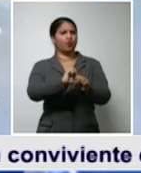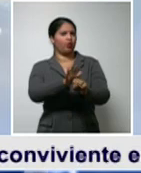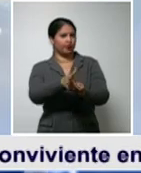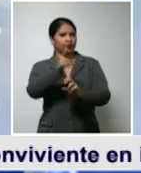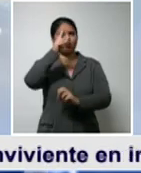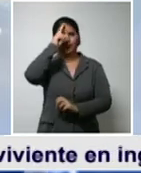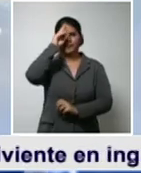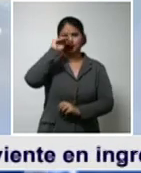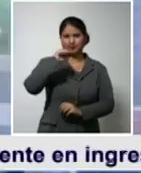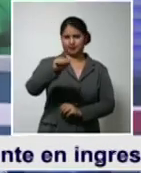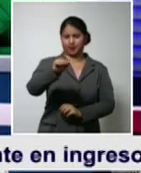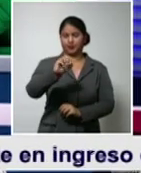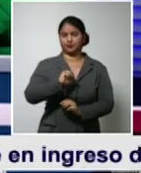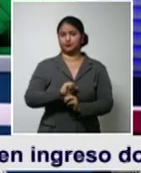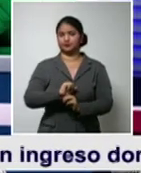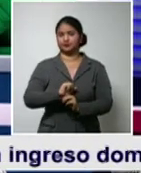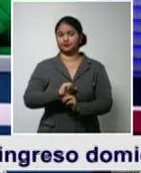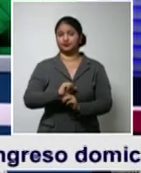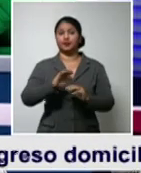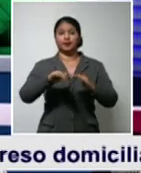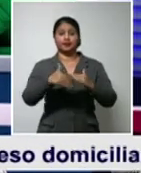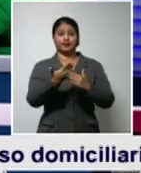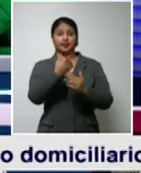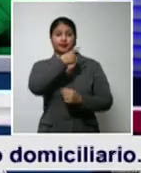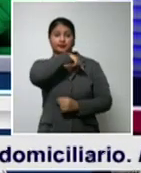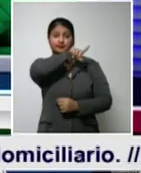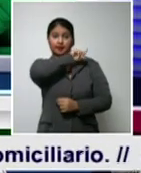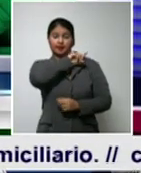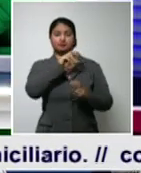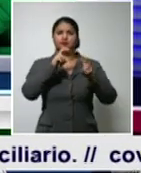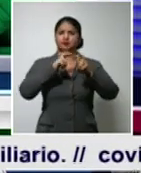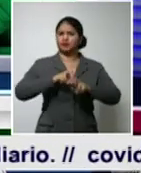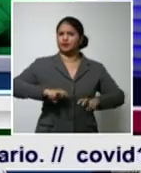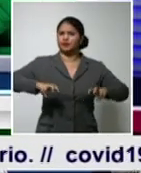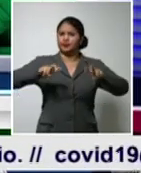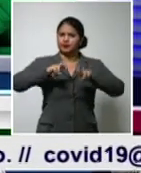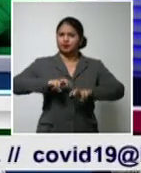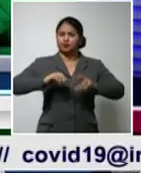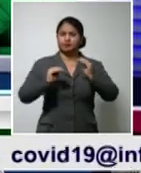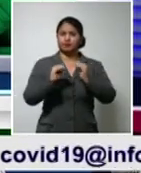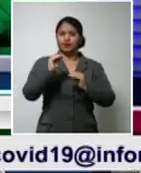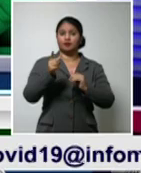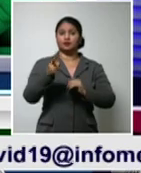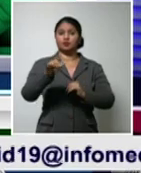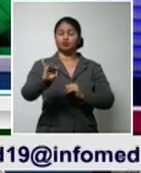Ayer se procesaron más de 18.000 muestras,